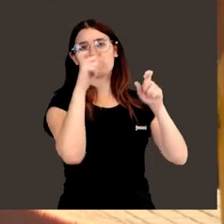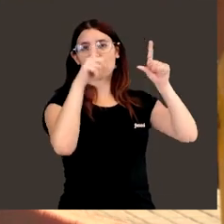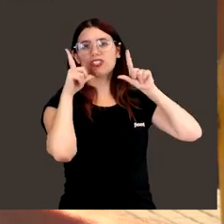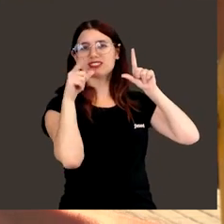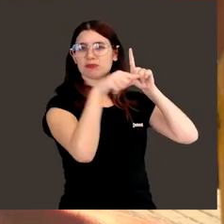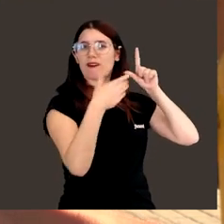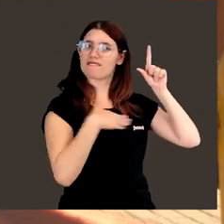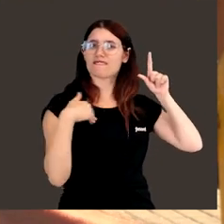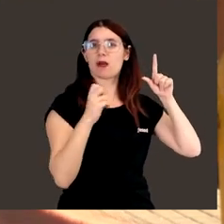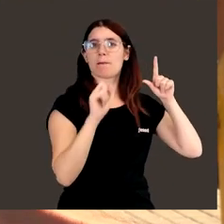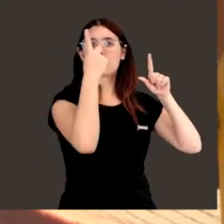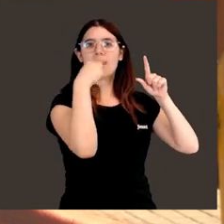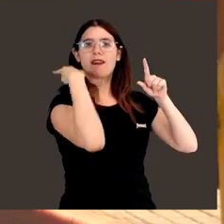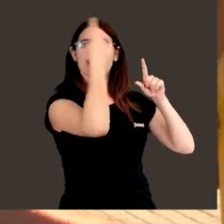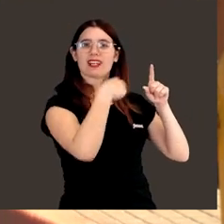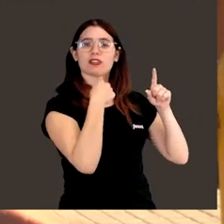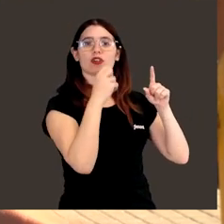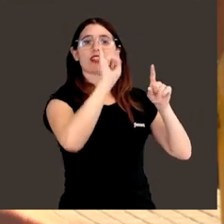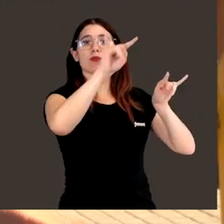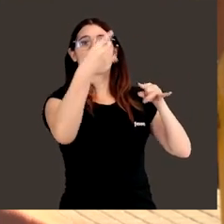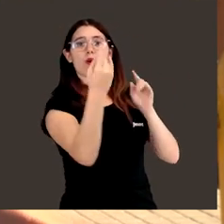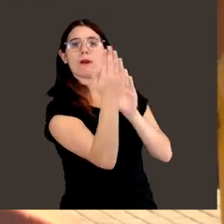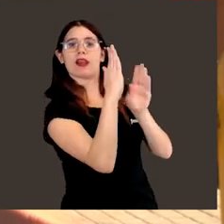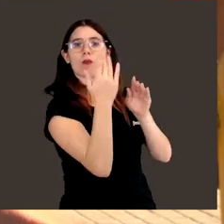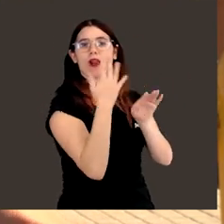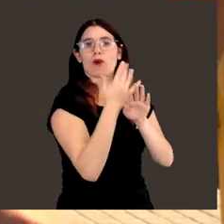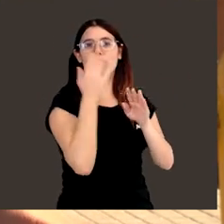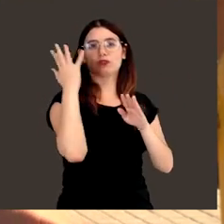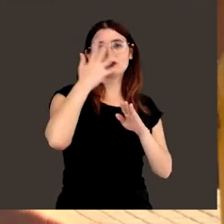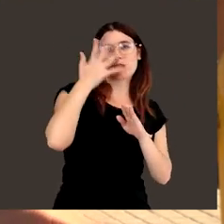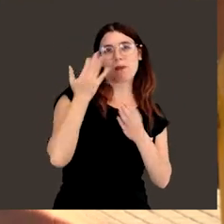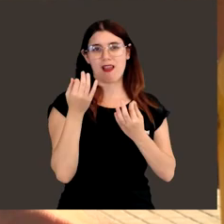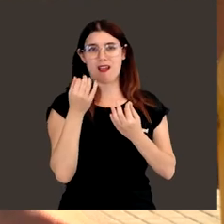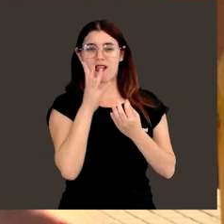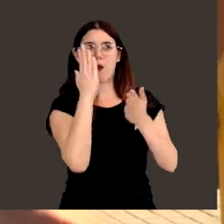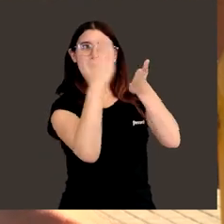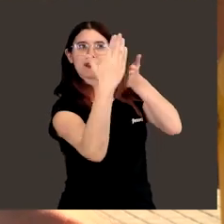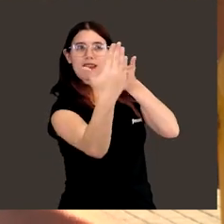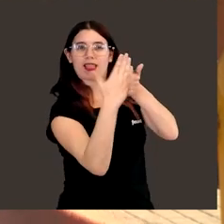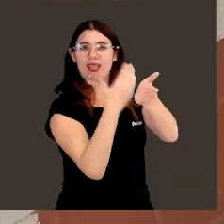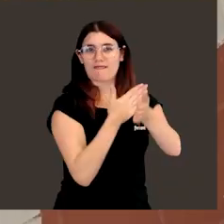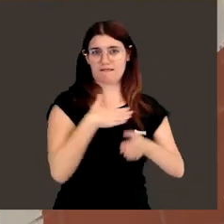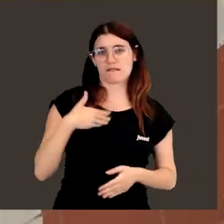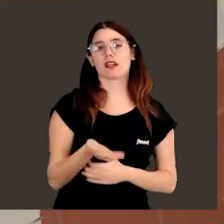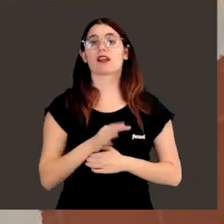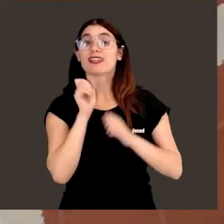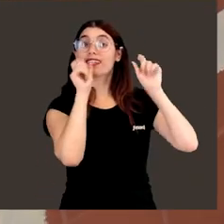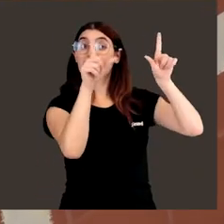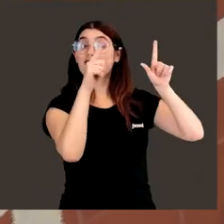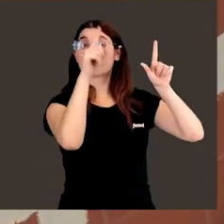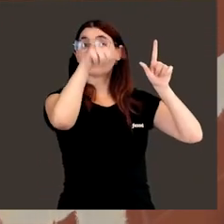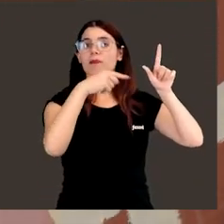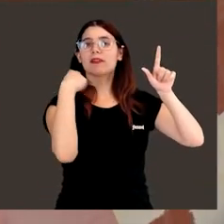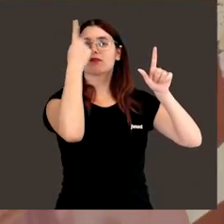protagonismo un primer retrato, hacer un doble retrato, un juego ahí en sombra con la mitad de otro. Junto al retrato,